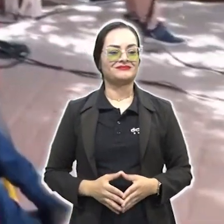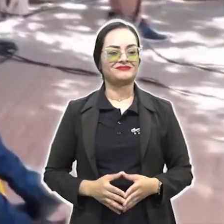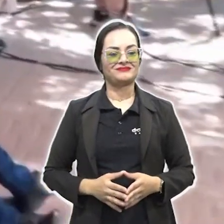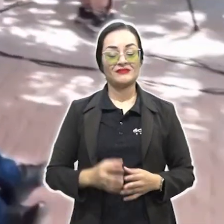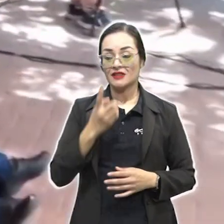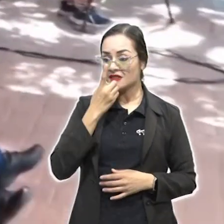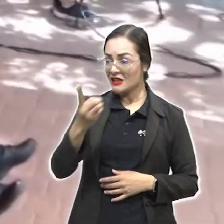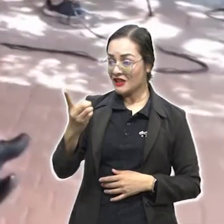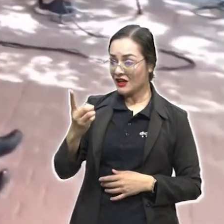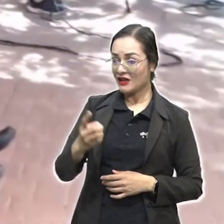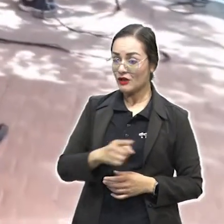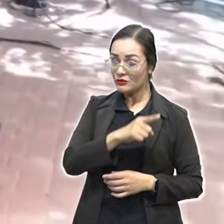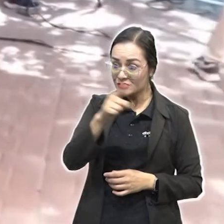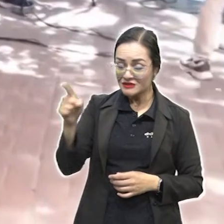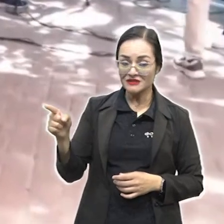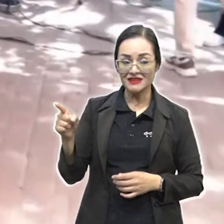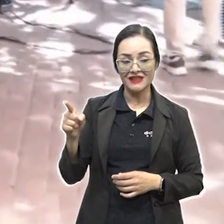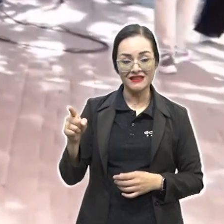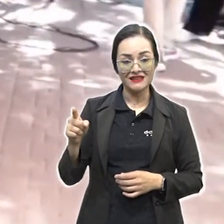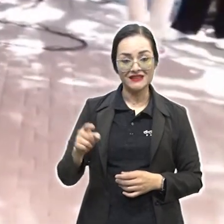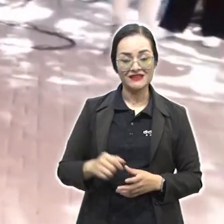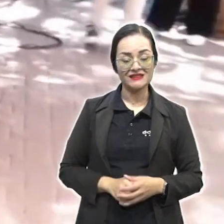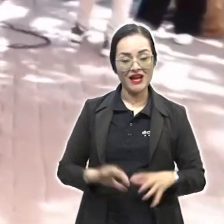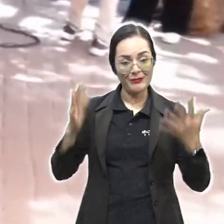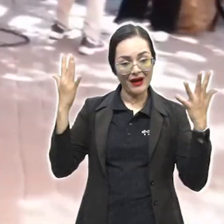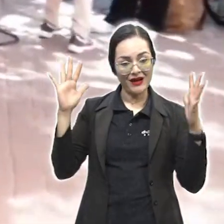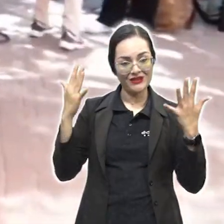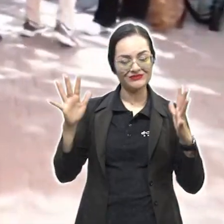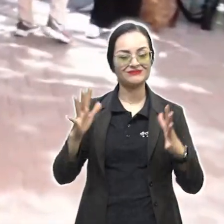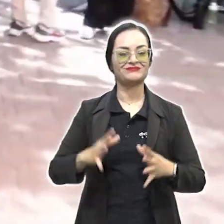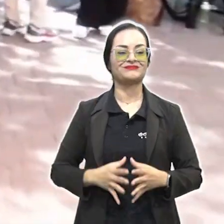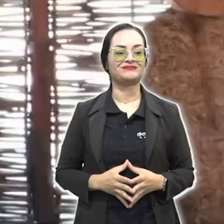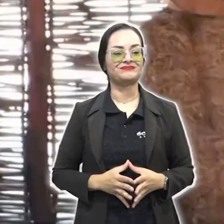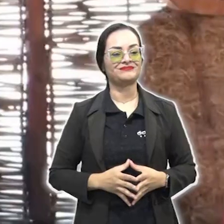tu público. ¡Aplausos!